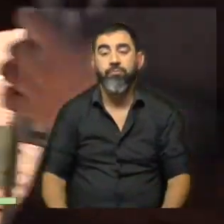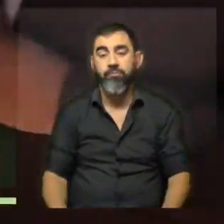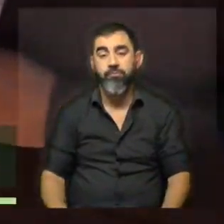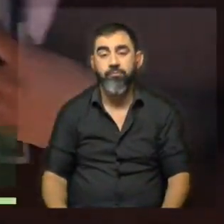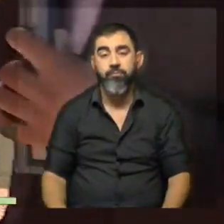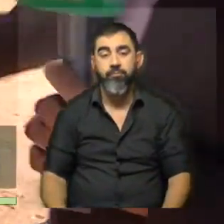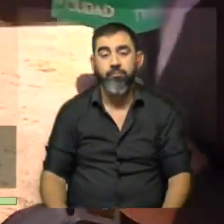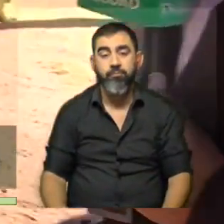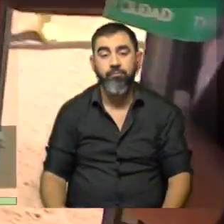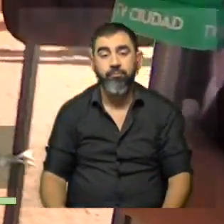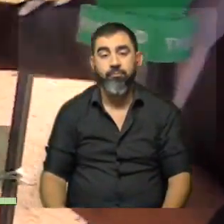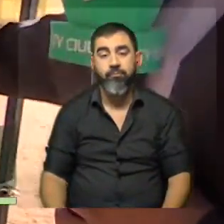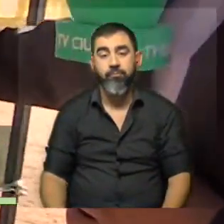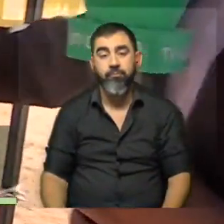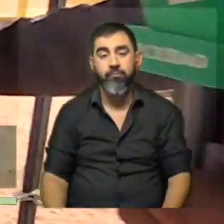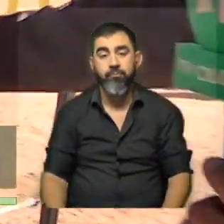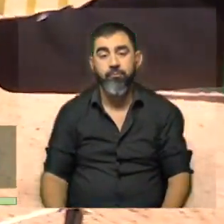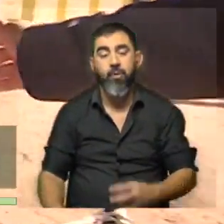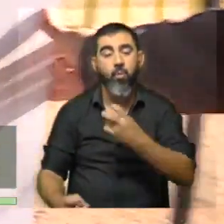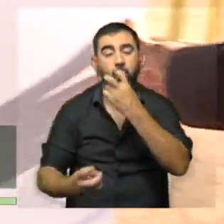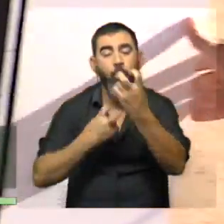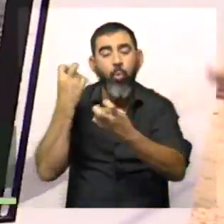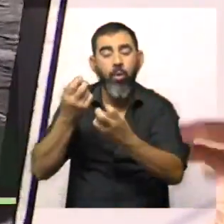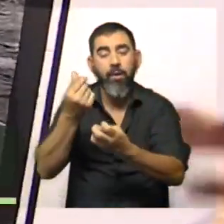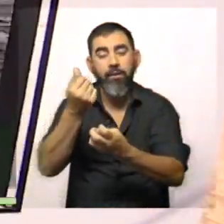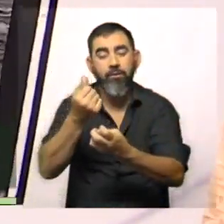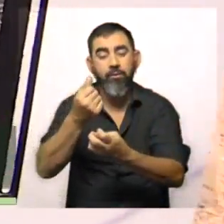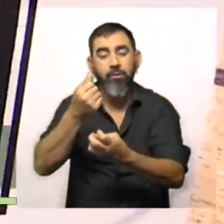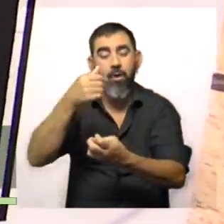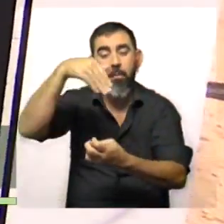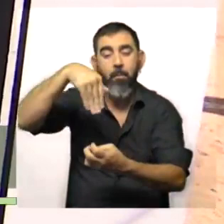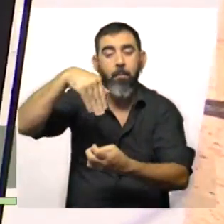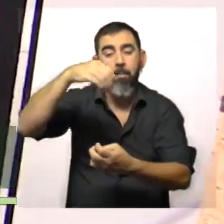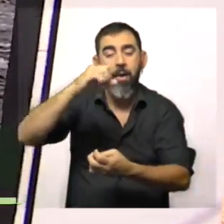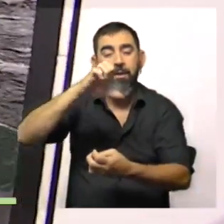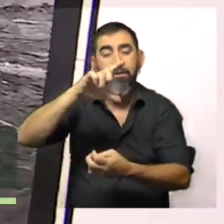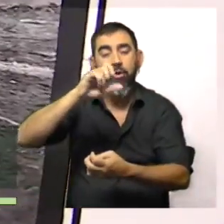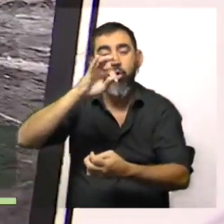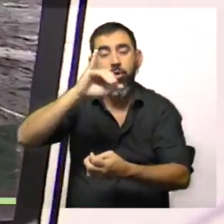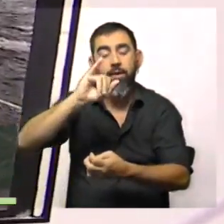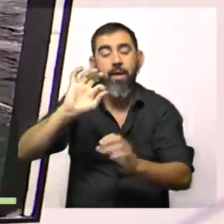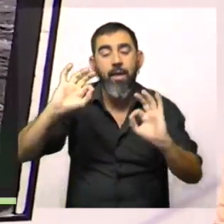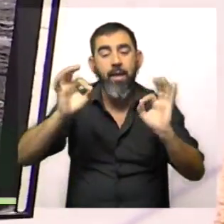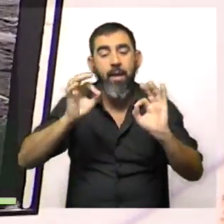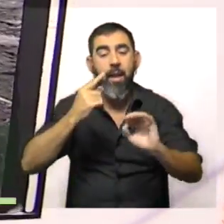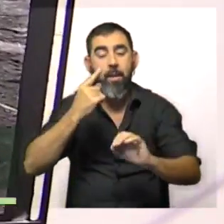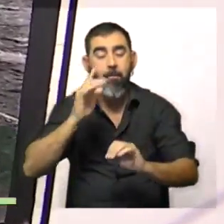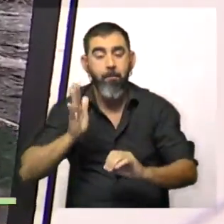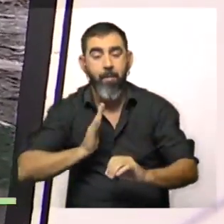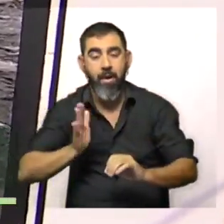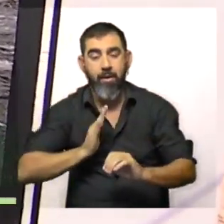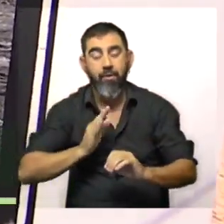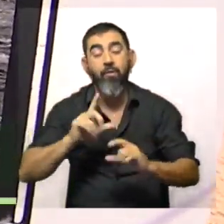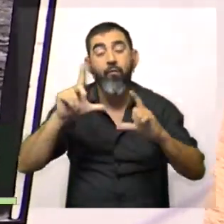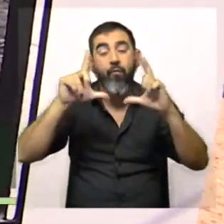aquí Búsqueda del tesoro de las hermanas maxilote hay que recordar que también entrando a la página del centro de